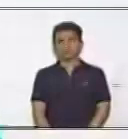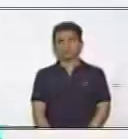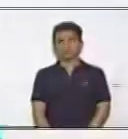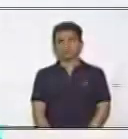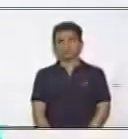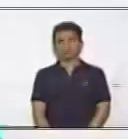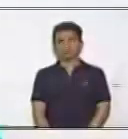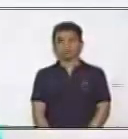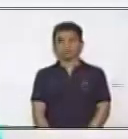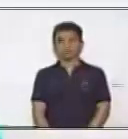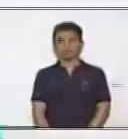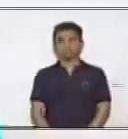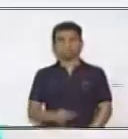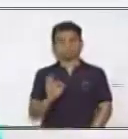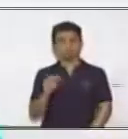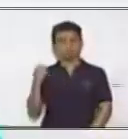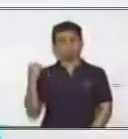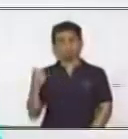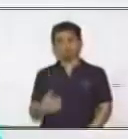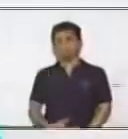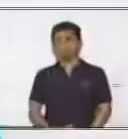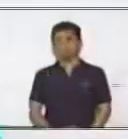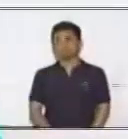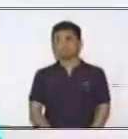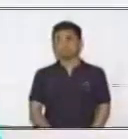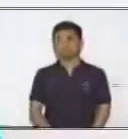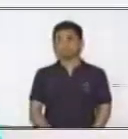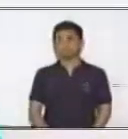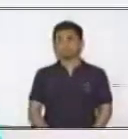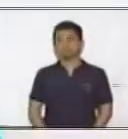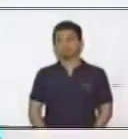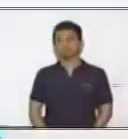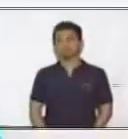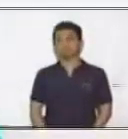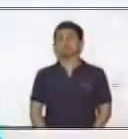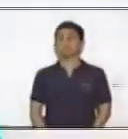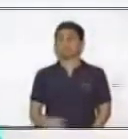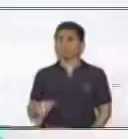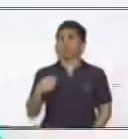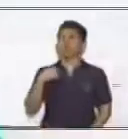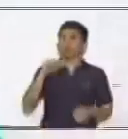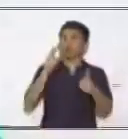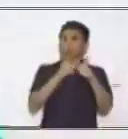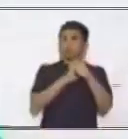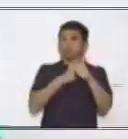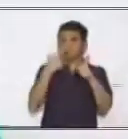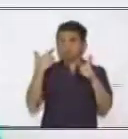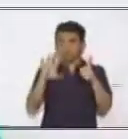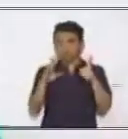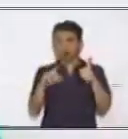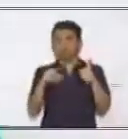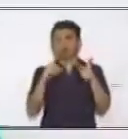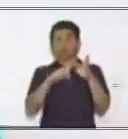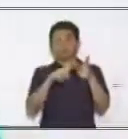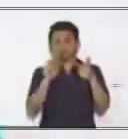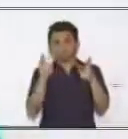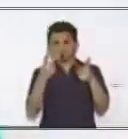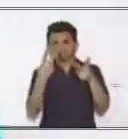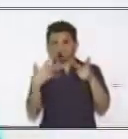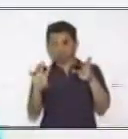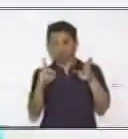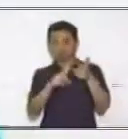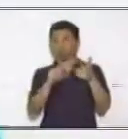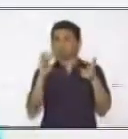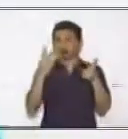¿Estamos bien ahí? Entonces, este es el tercer tipo de triángulo, el escaleno.